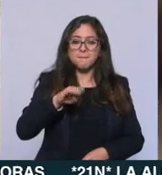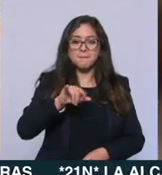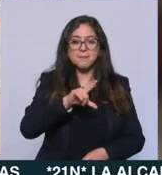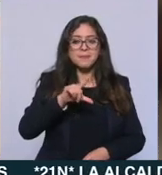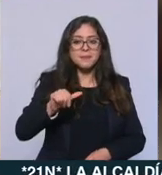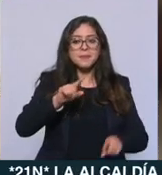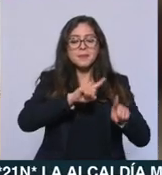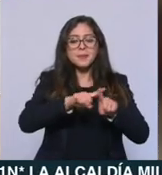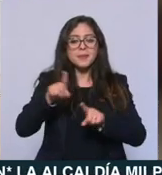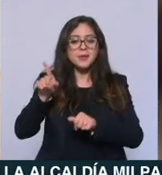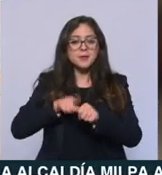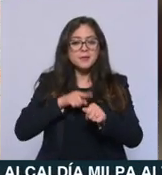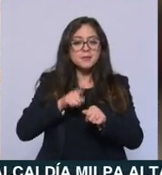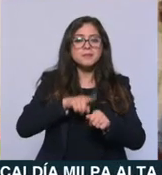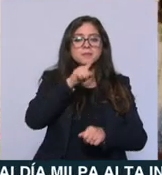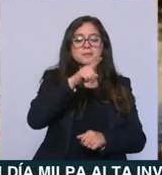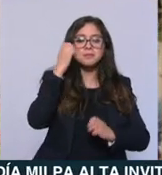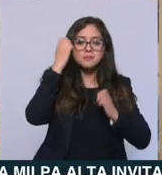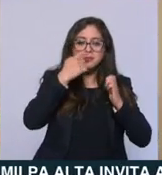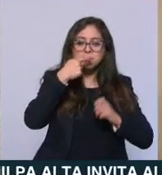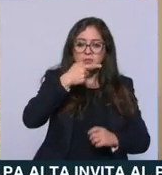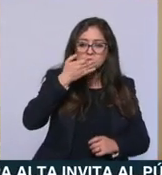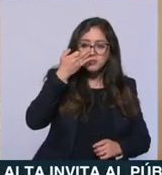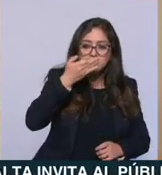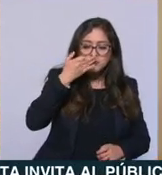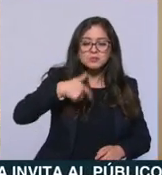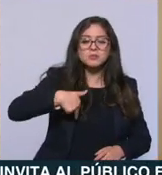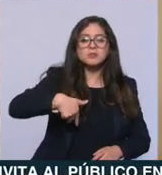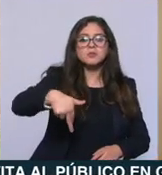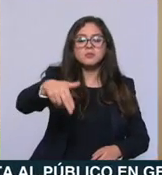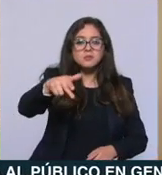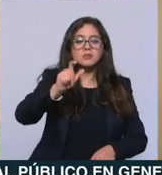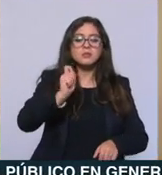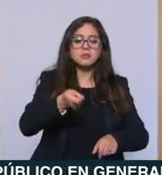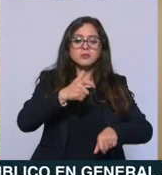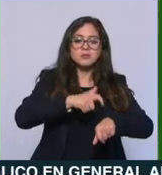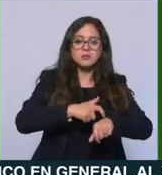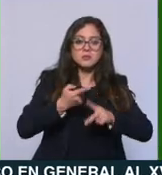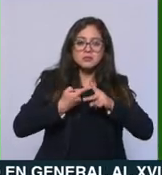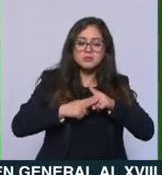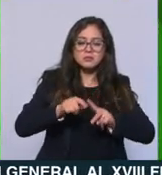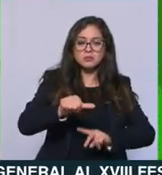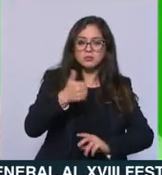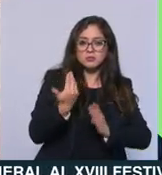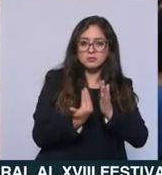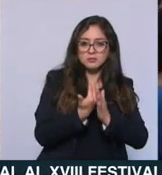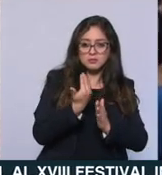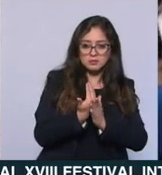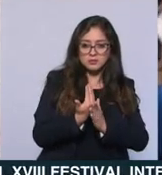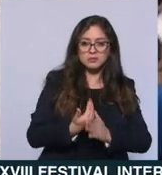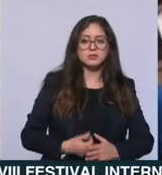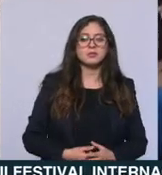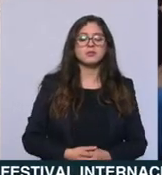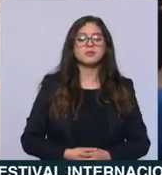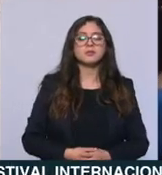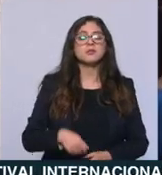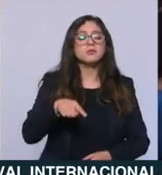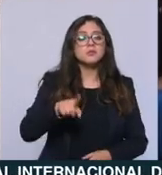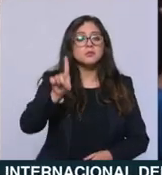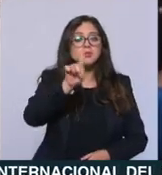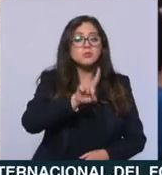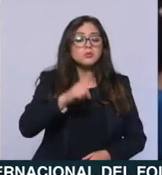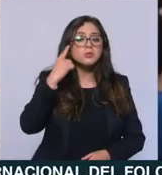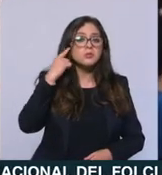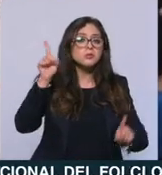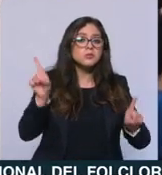de colores con exposiciones florales, arte y caminatas, a partir de las 11 horas. Este domingo habrá